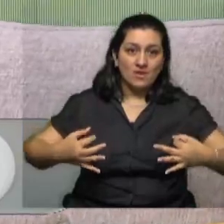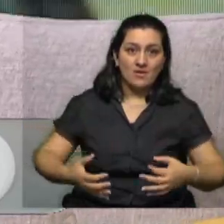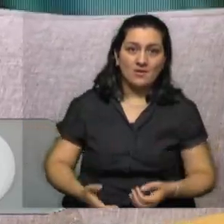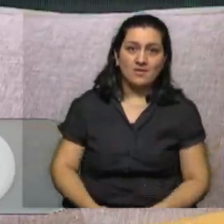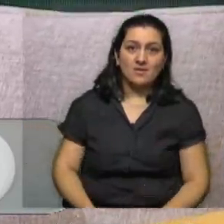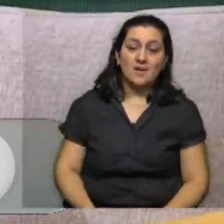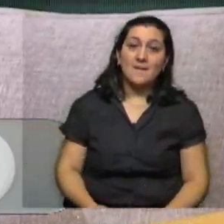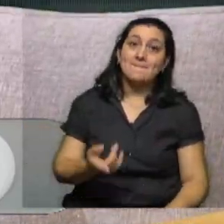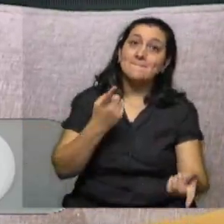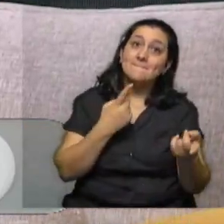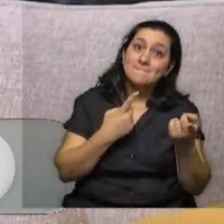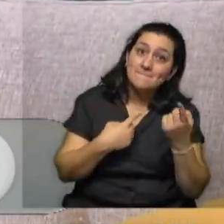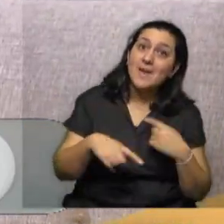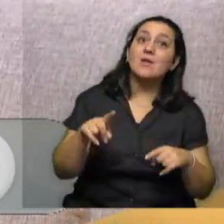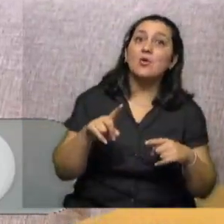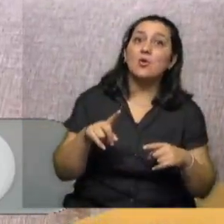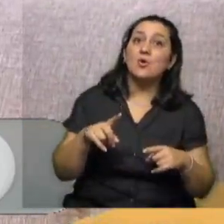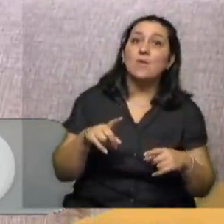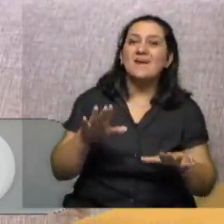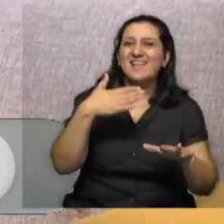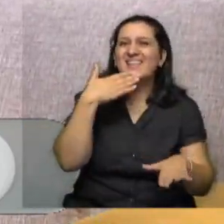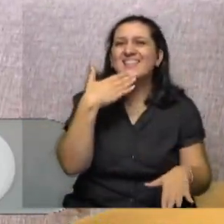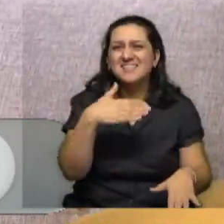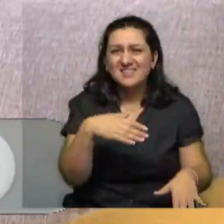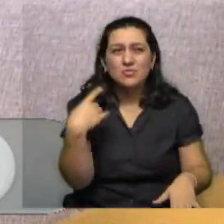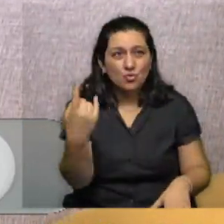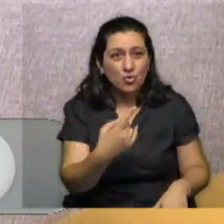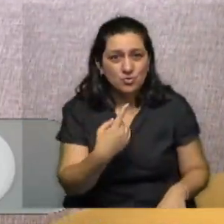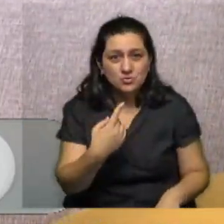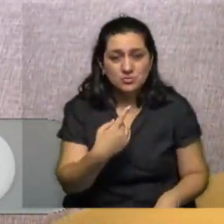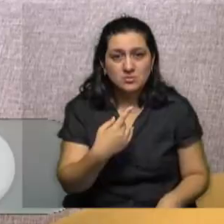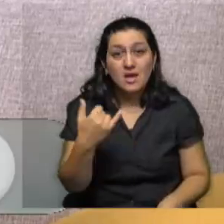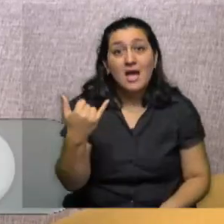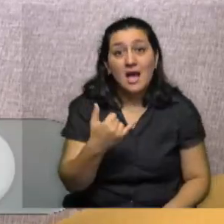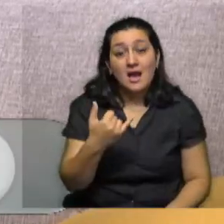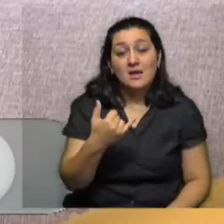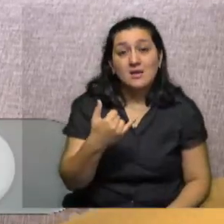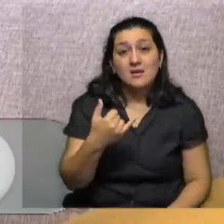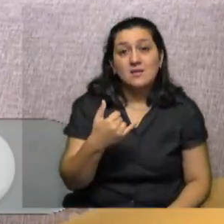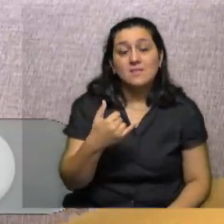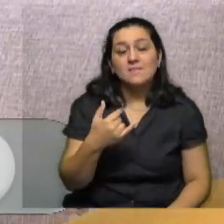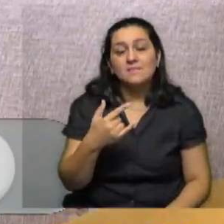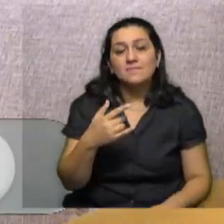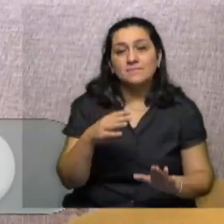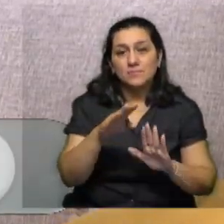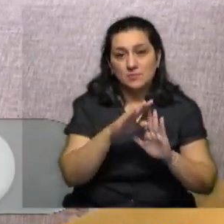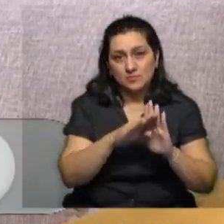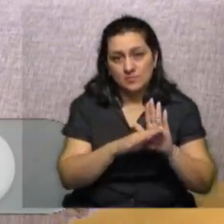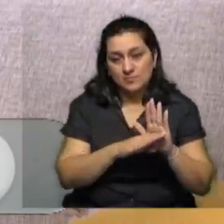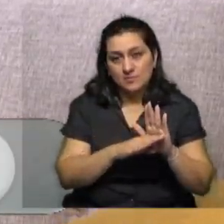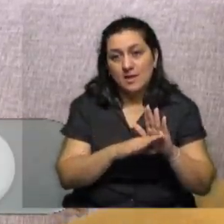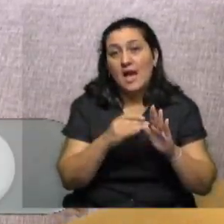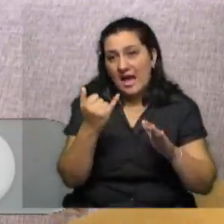Claro. Pero porque... para que se pueda entender, digamos, un poquito más, hay parámetros que generalmente se topean, es decir,